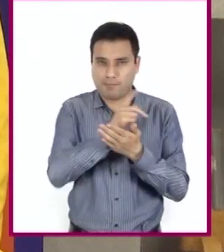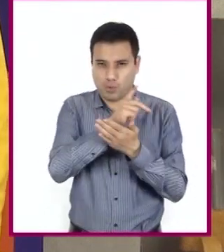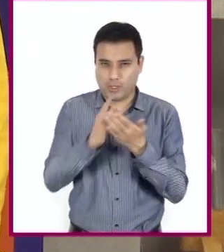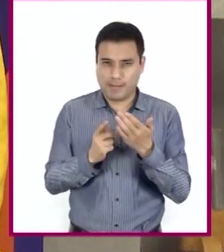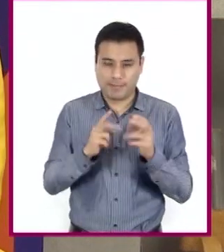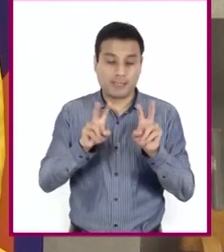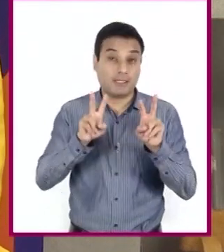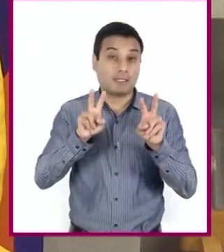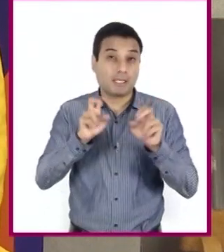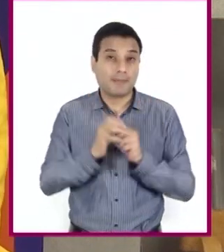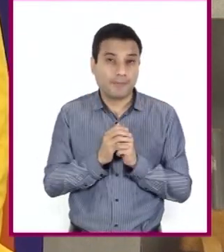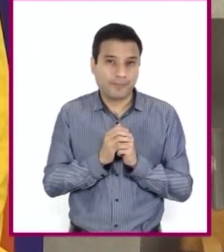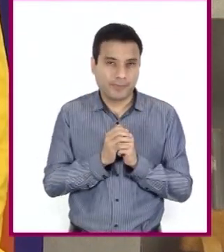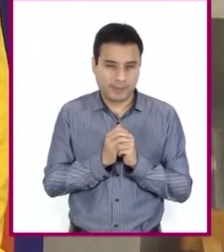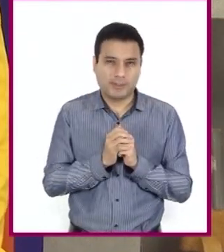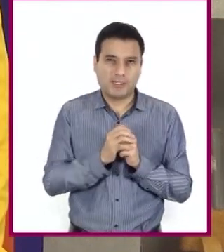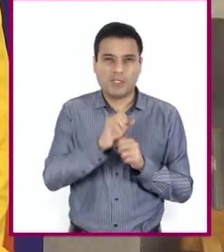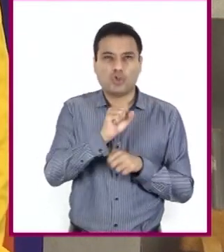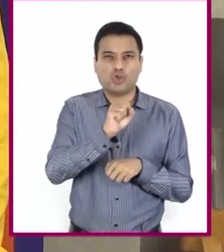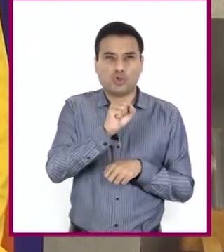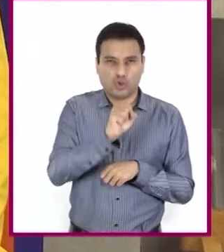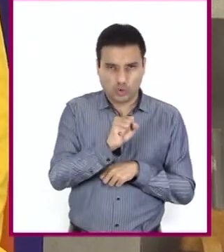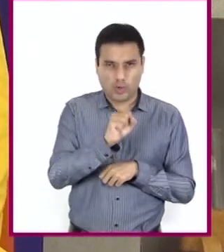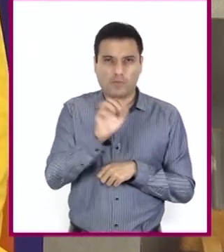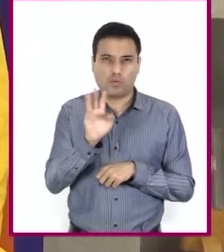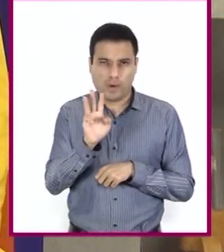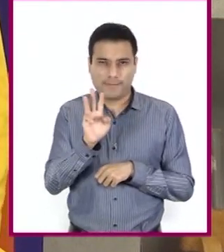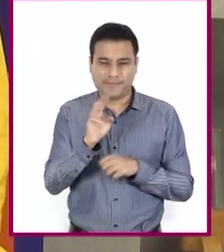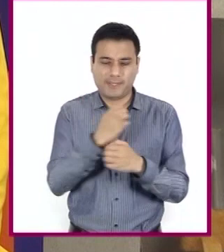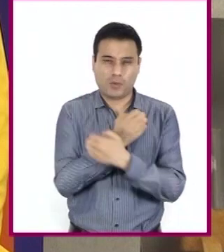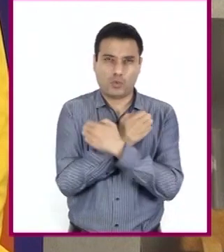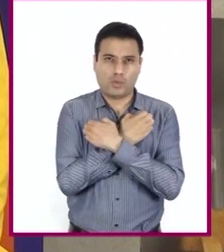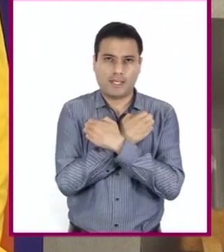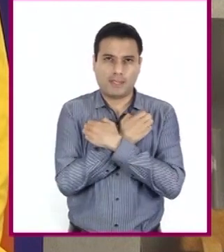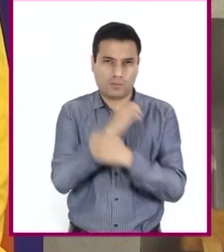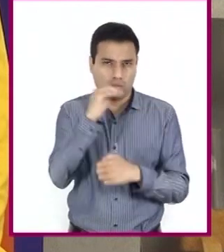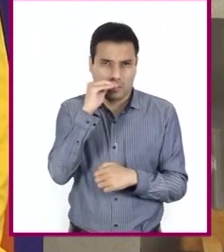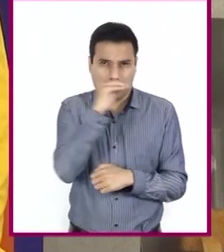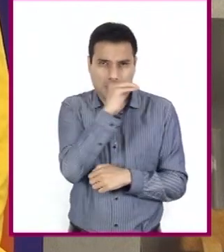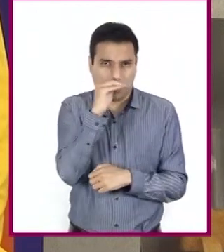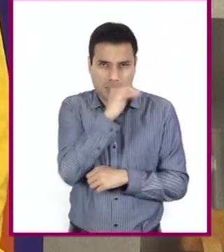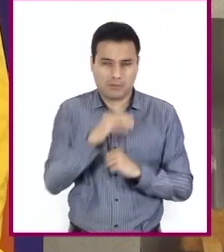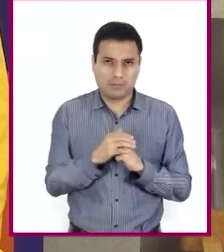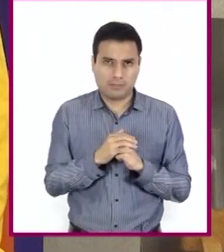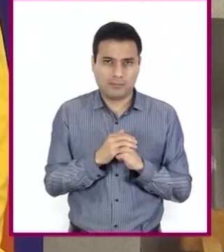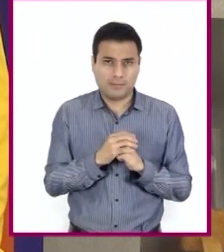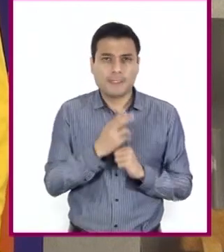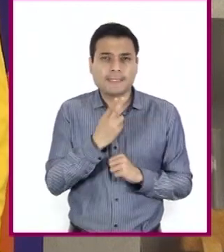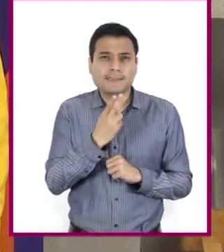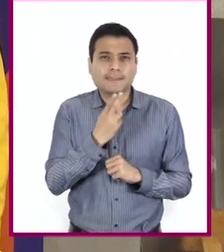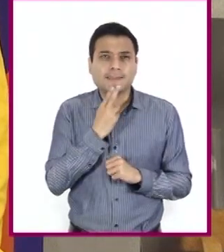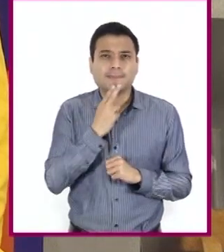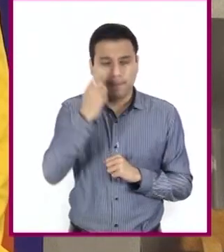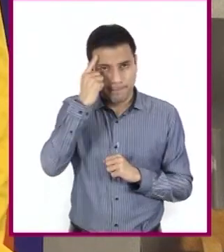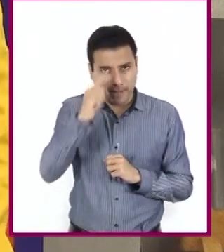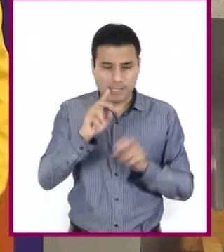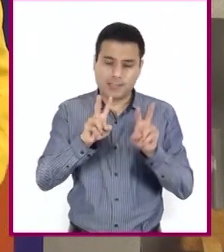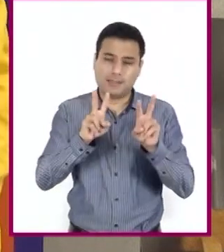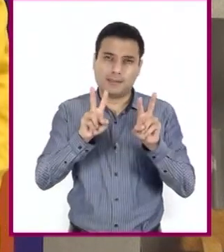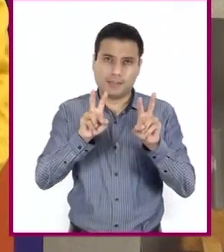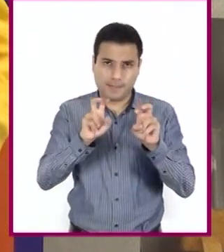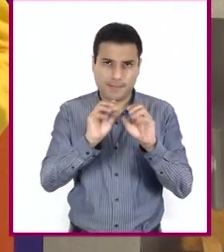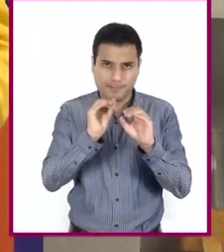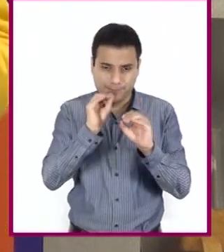llamados software educativo, de distribución gratuita y uso libre, que nos han ayudado en el desarrollo de estos temas y